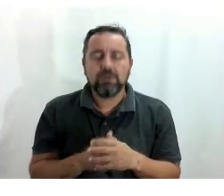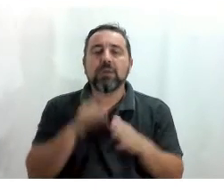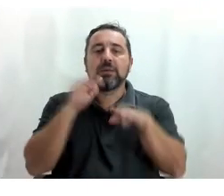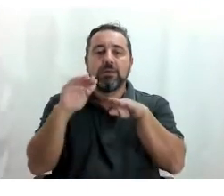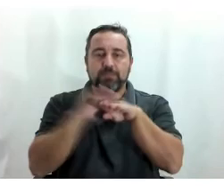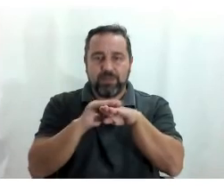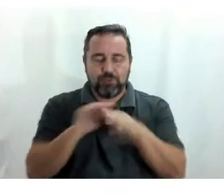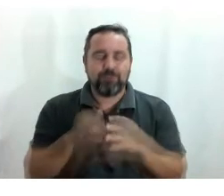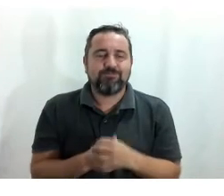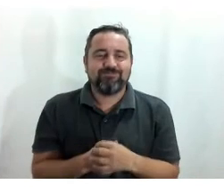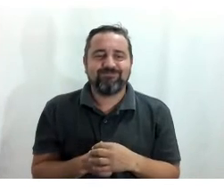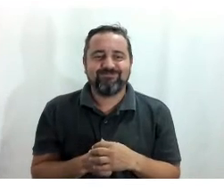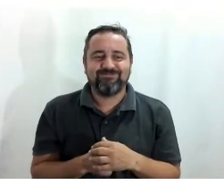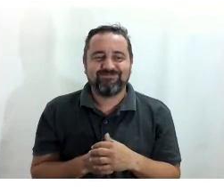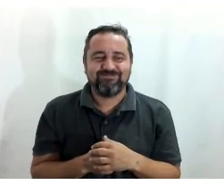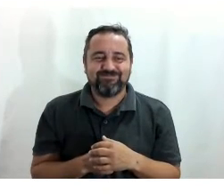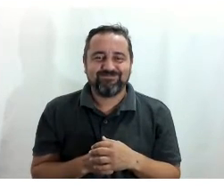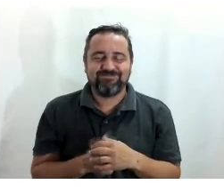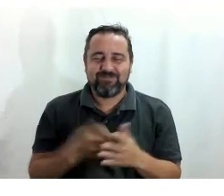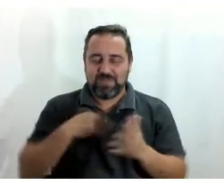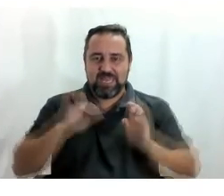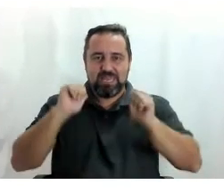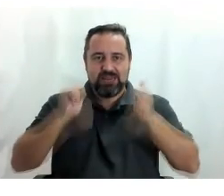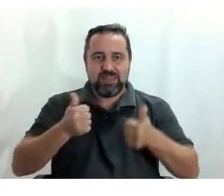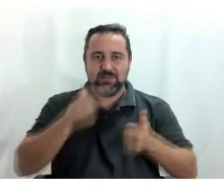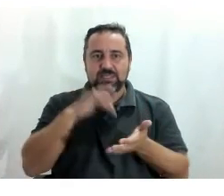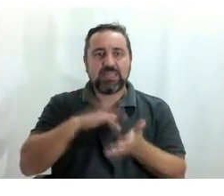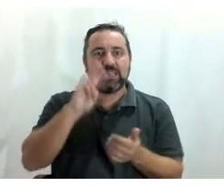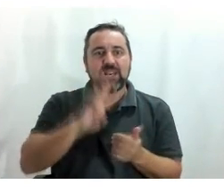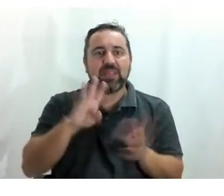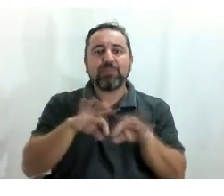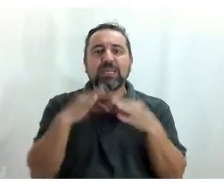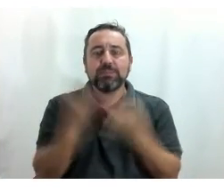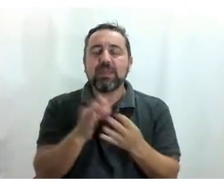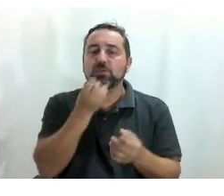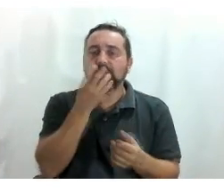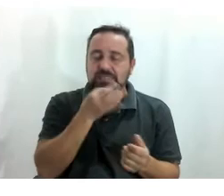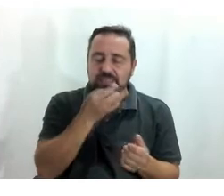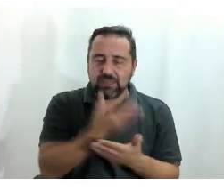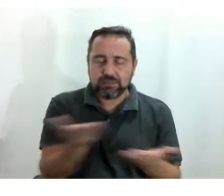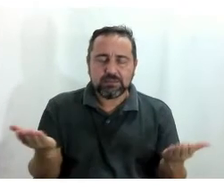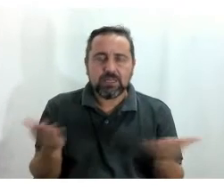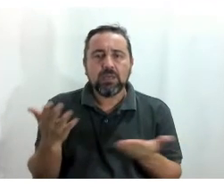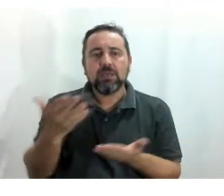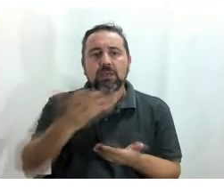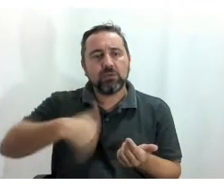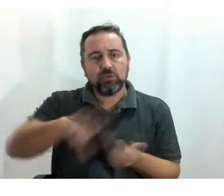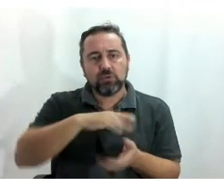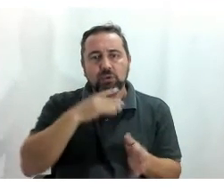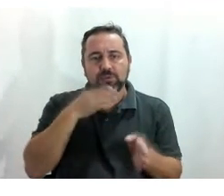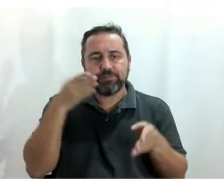Perdón. Vamos a iniciar este tercer seminario. Buenas tardes a todos